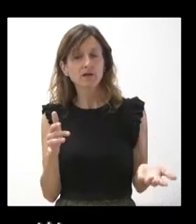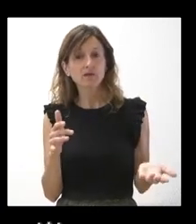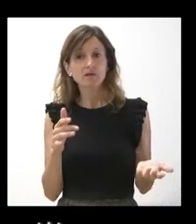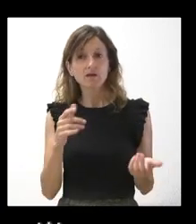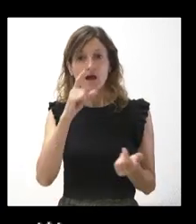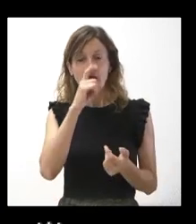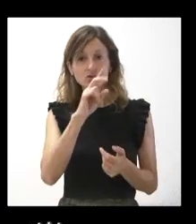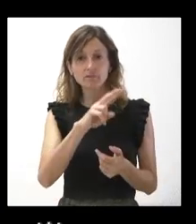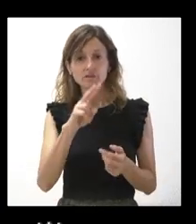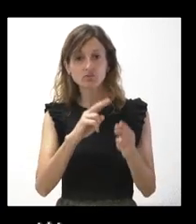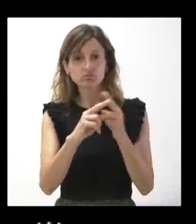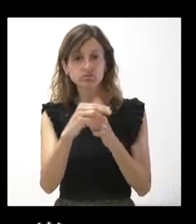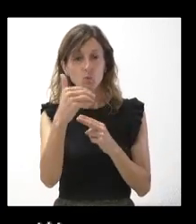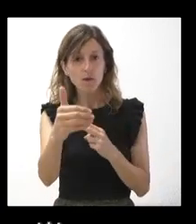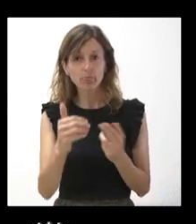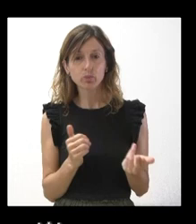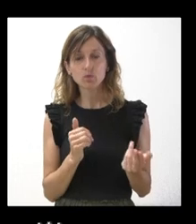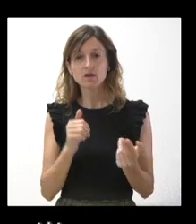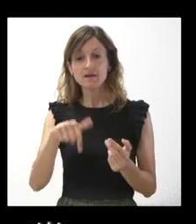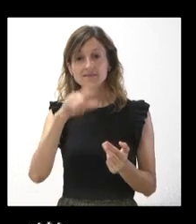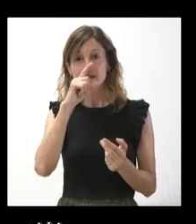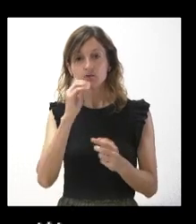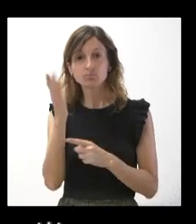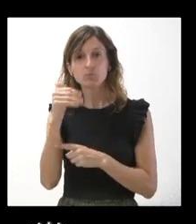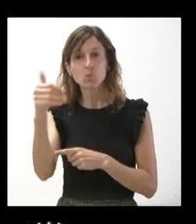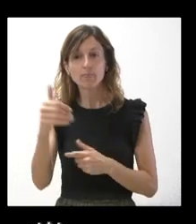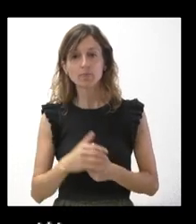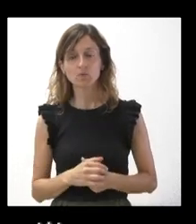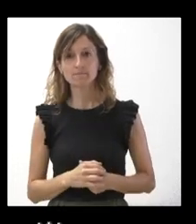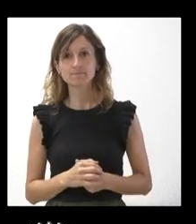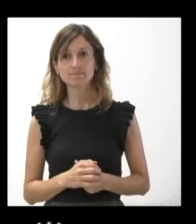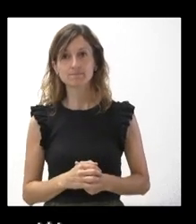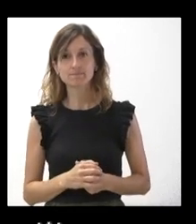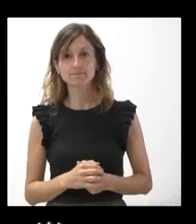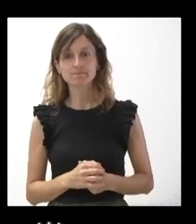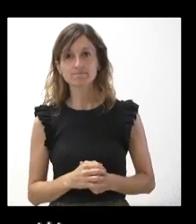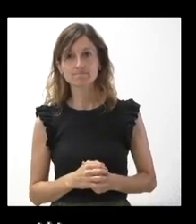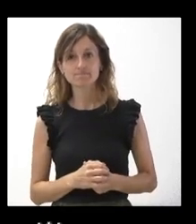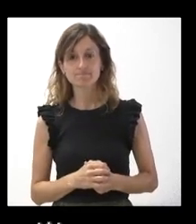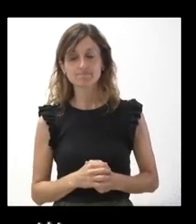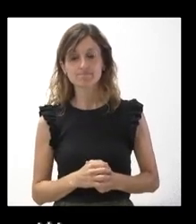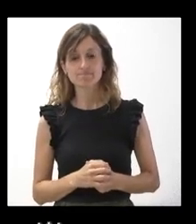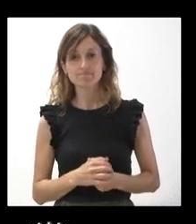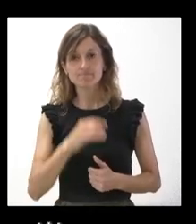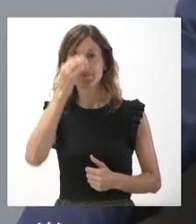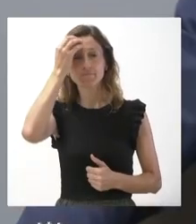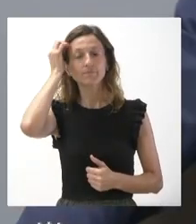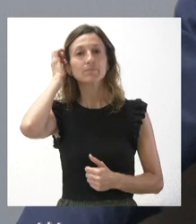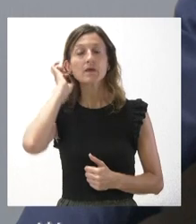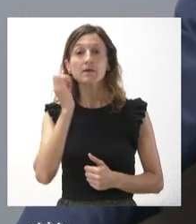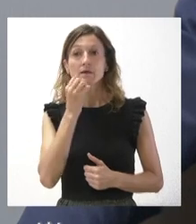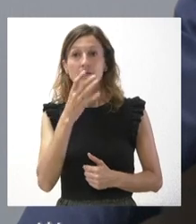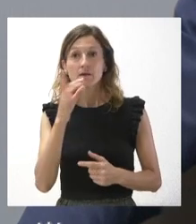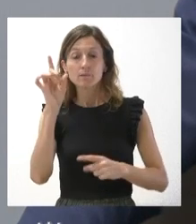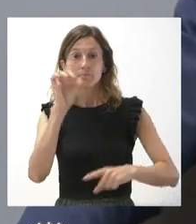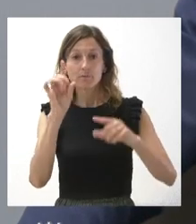2022 y cuándo se van a convocar las del 2023? Gracias. Bien. Bueno, el problema, no hay ningún problema, el